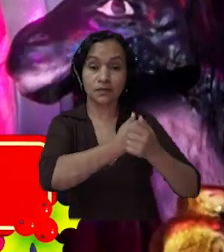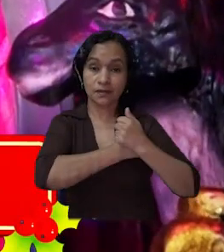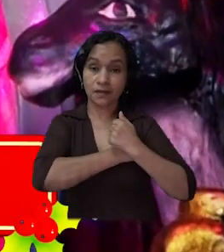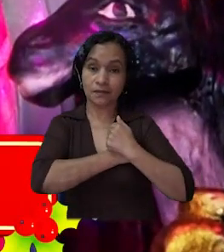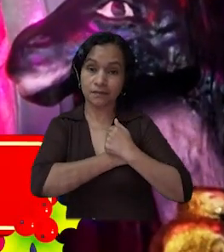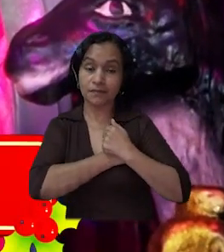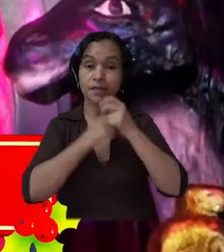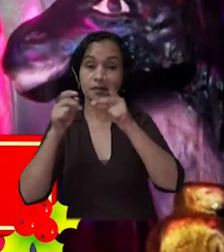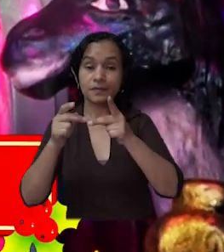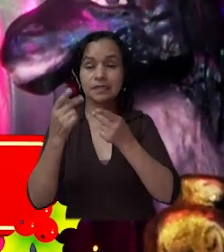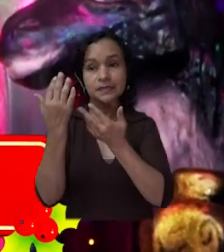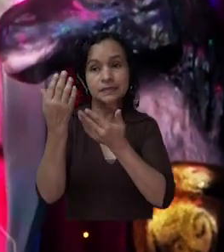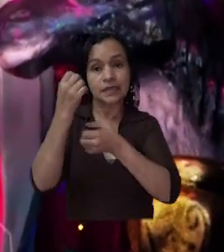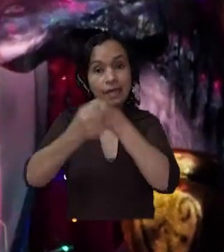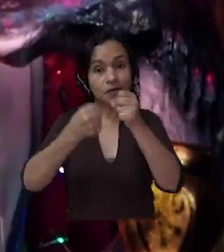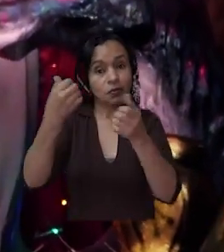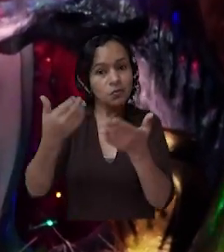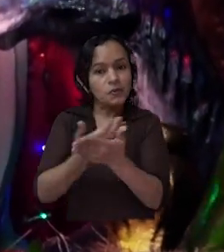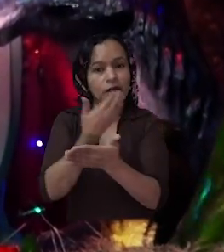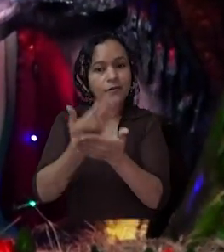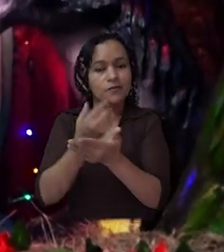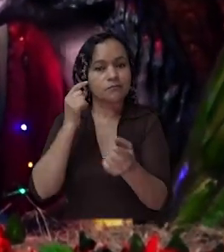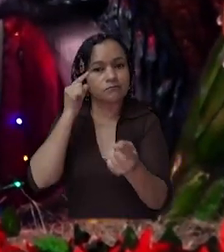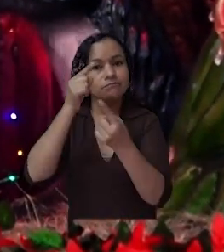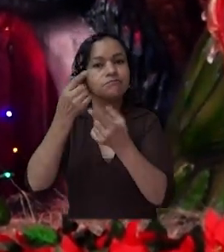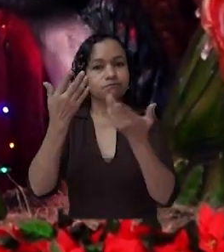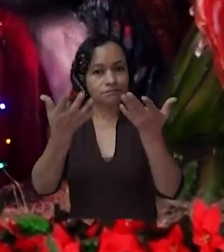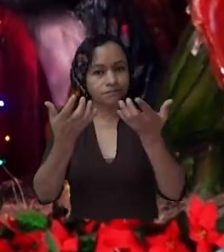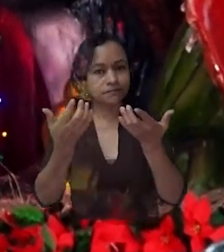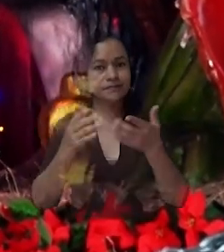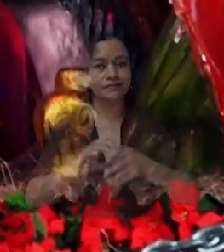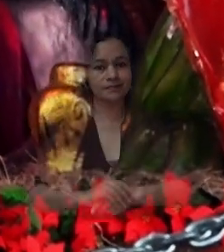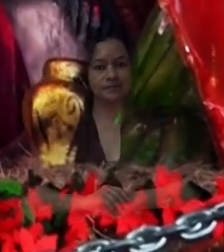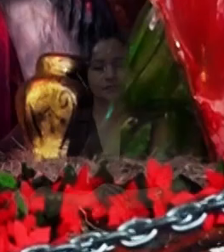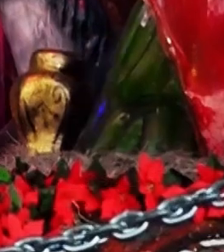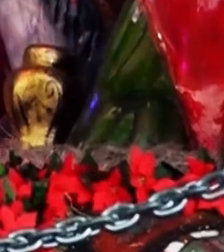queridos y esperar el año nuevo con nuevas metas y propósitos.